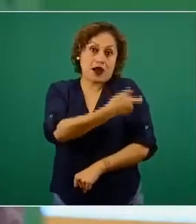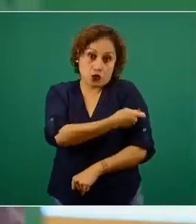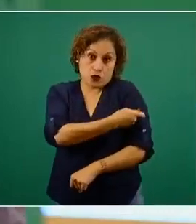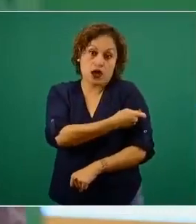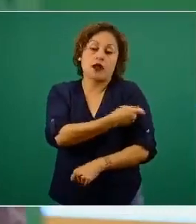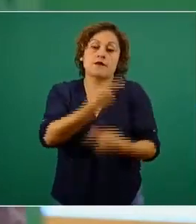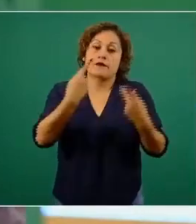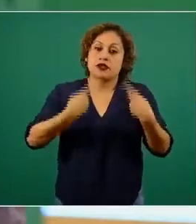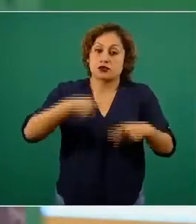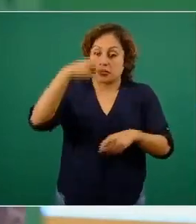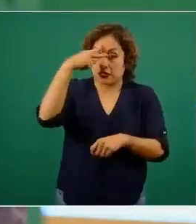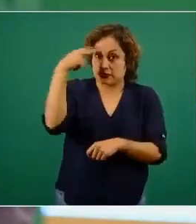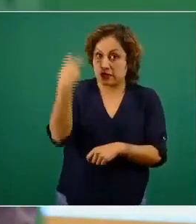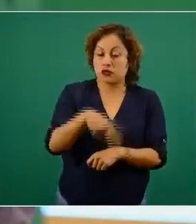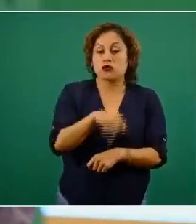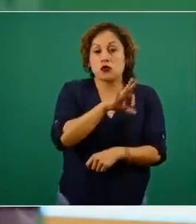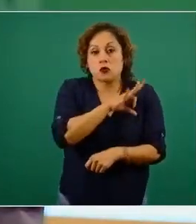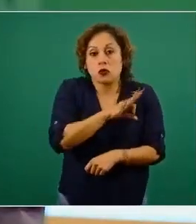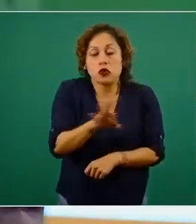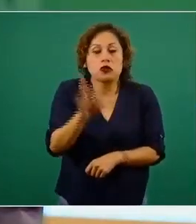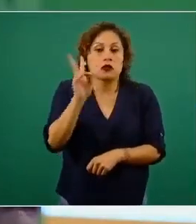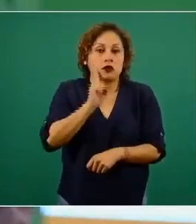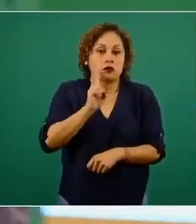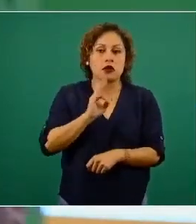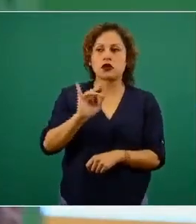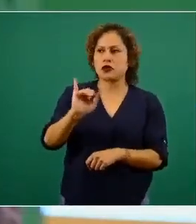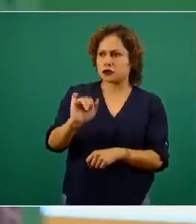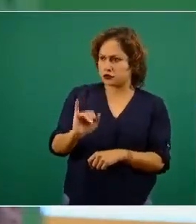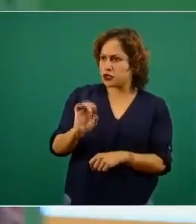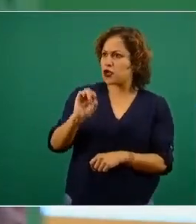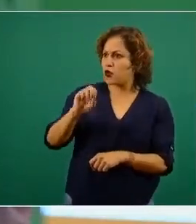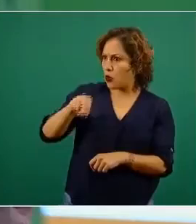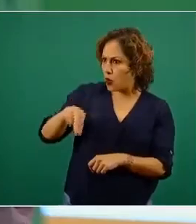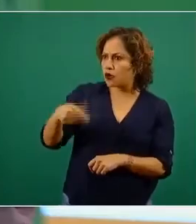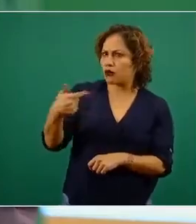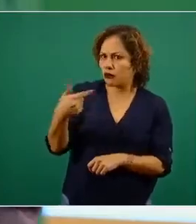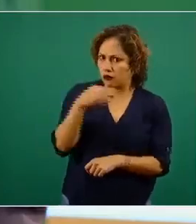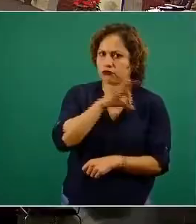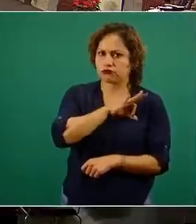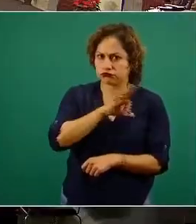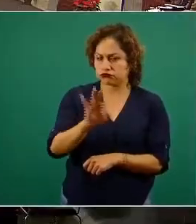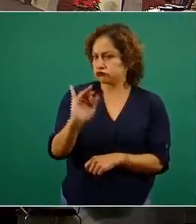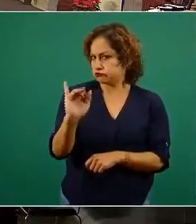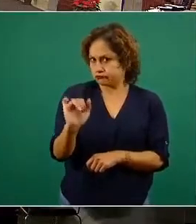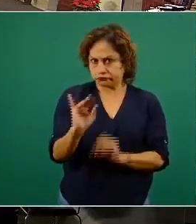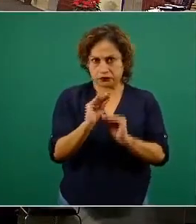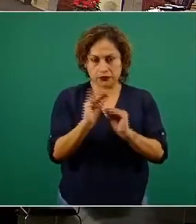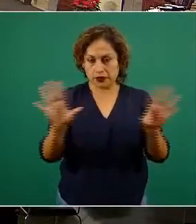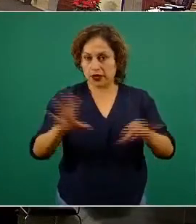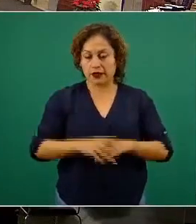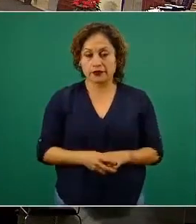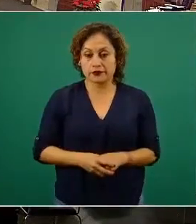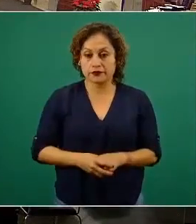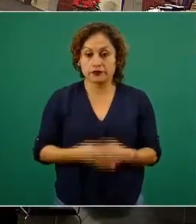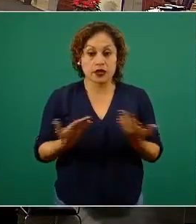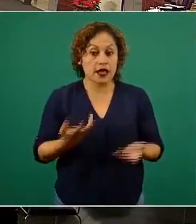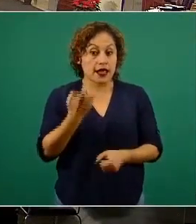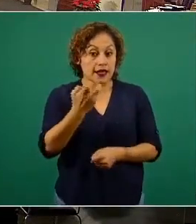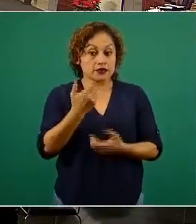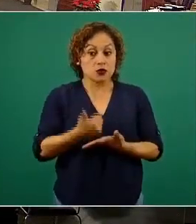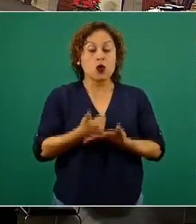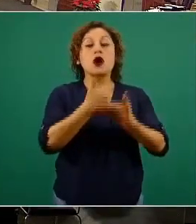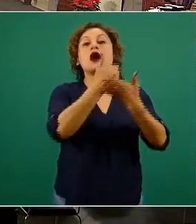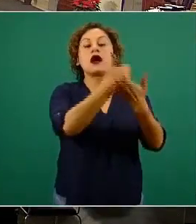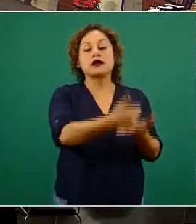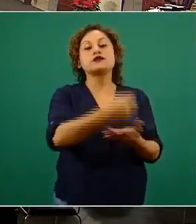Unidos. ¿Pueden ser ONGs? Sí, definitivamente pueden ser ONGs y eso facilitaría la posibilidad